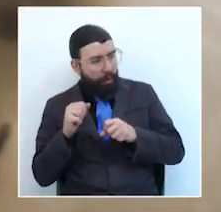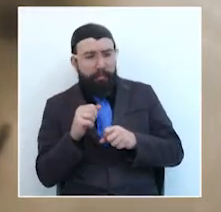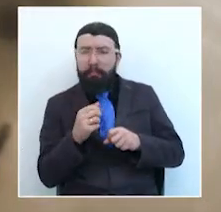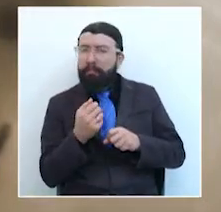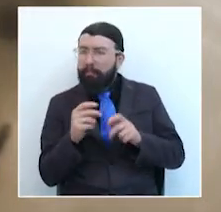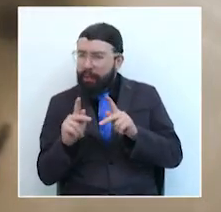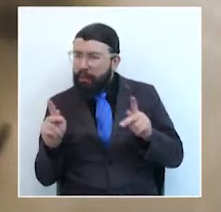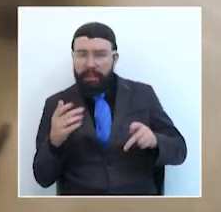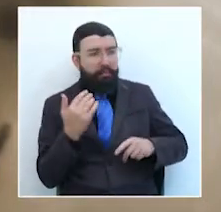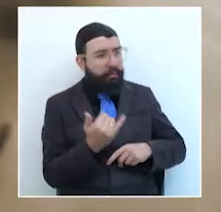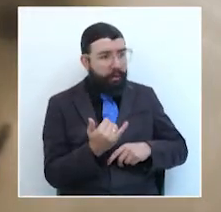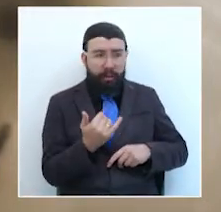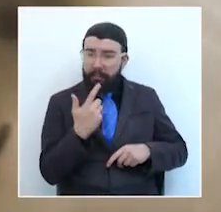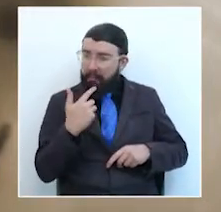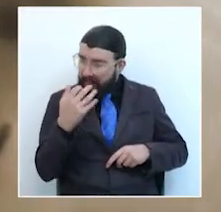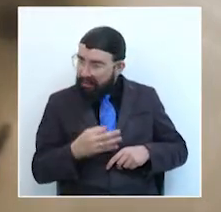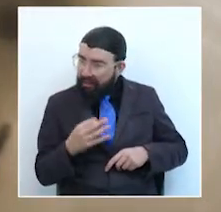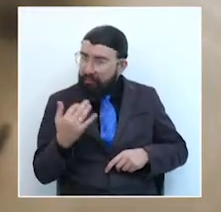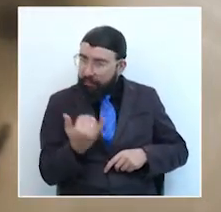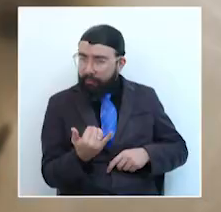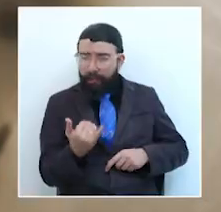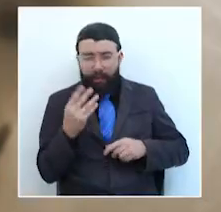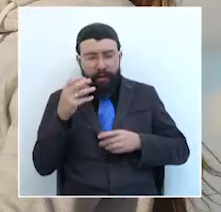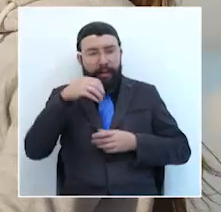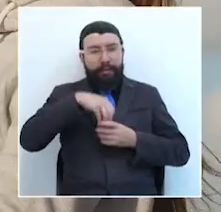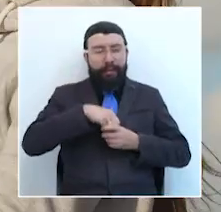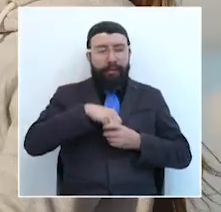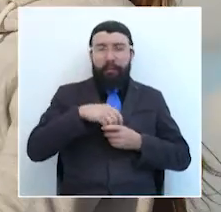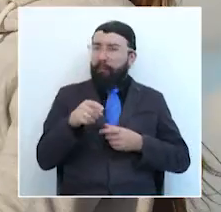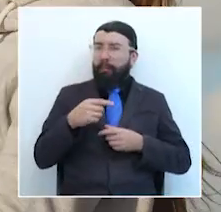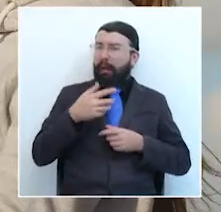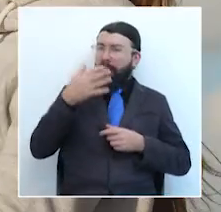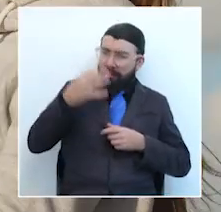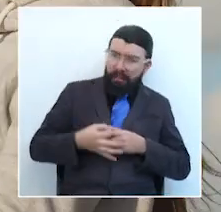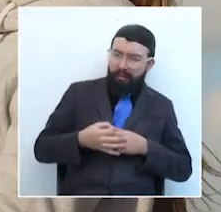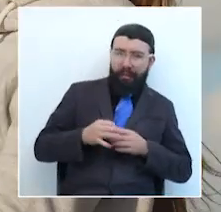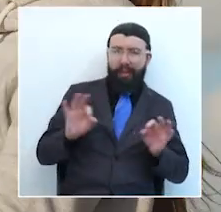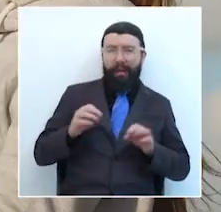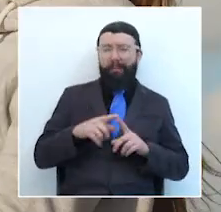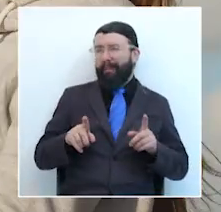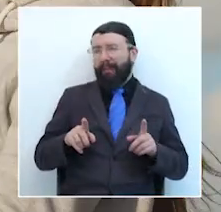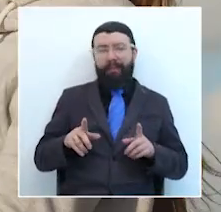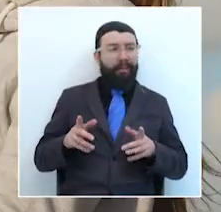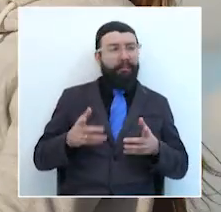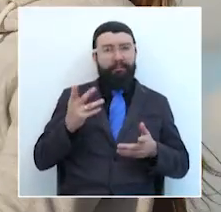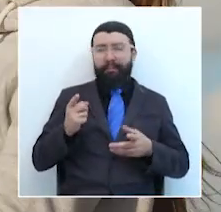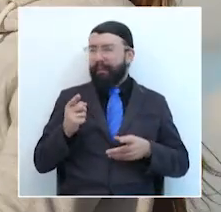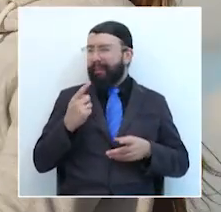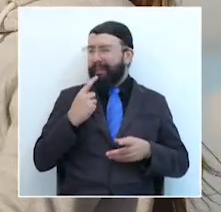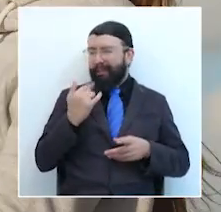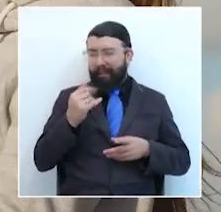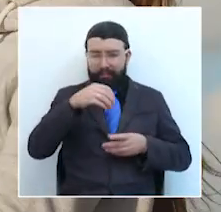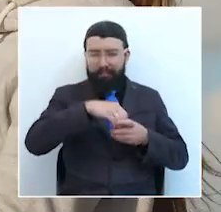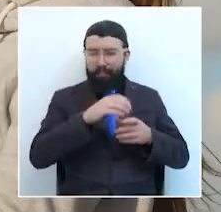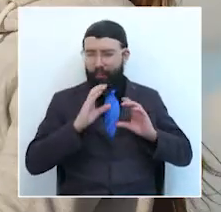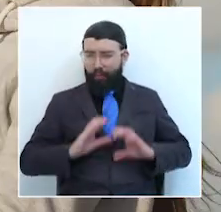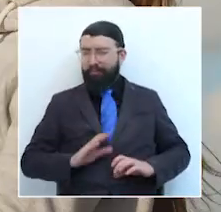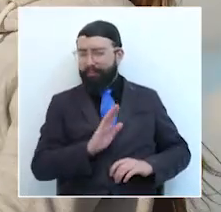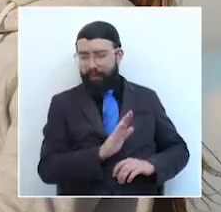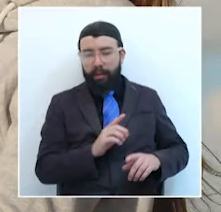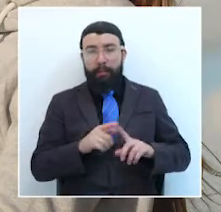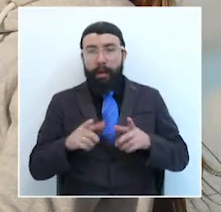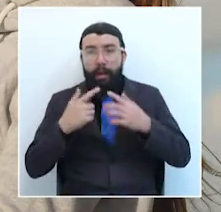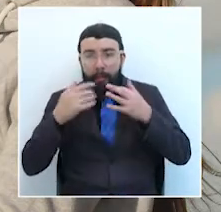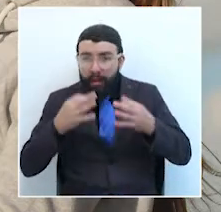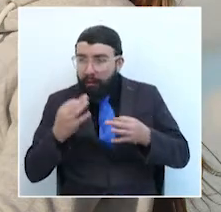en esa en esa realidad que como yo dijeron no existe pero bueno es distinto a lo que es la parte física aquí pero la realidad virtual